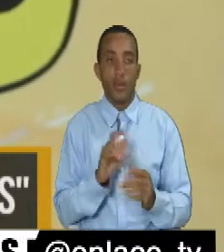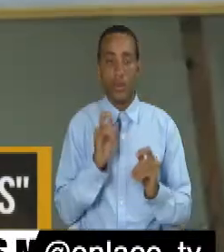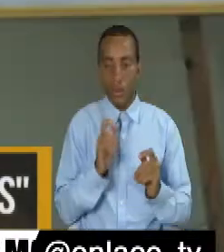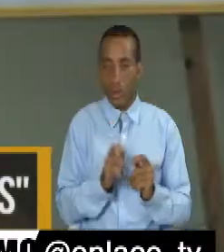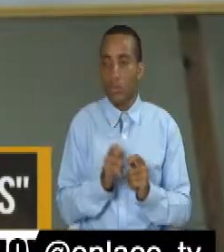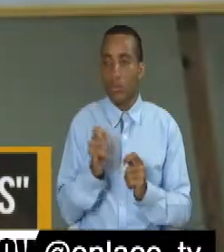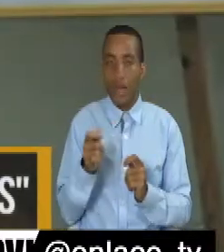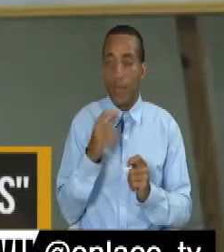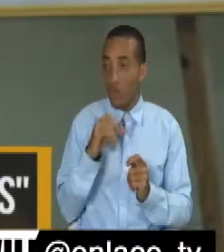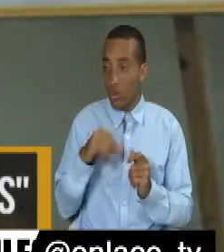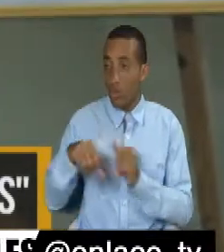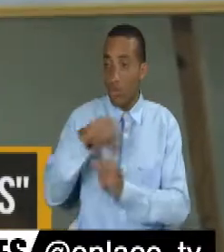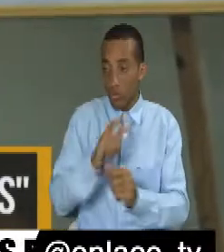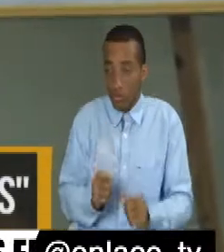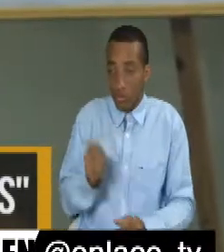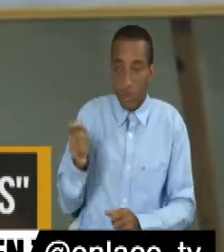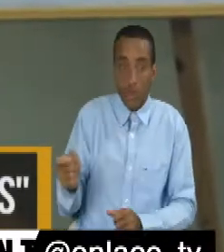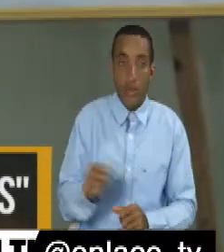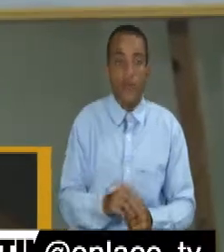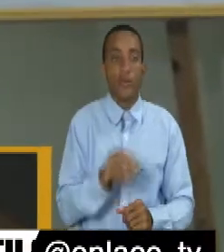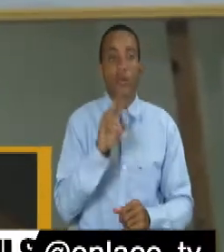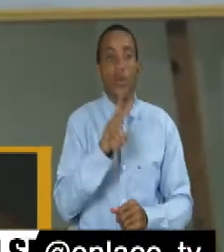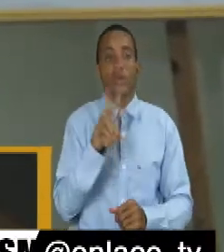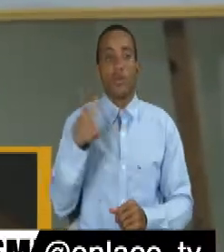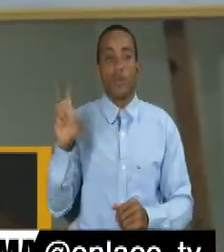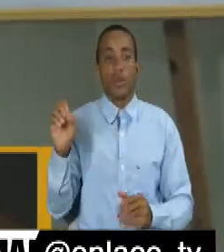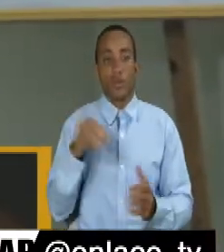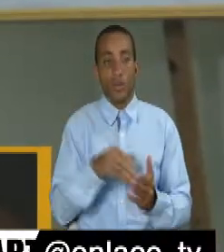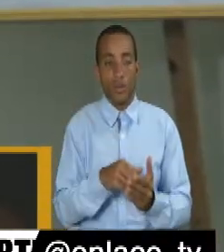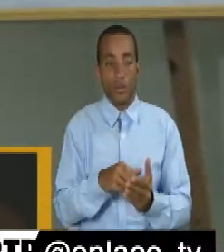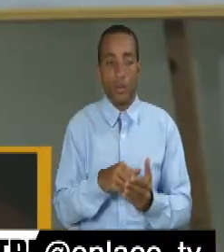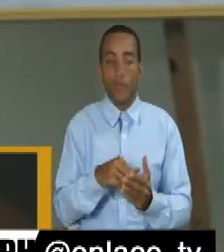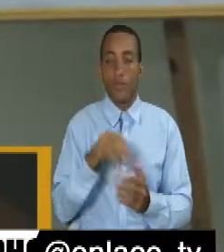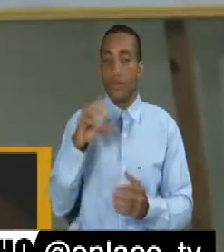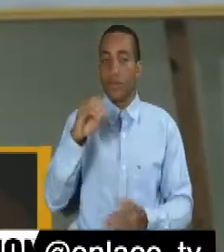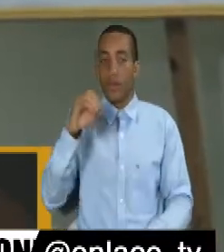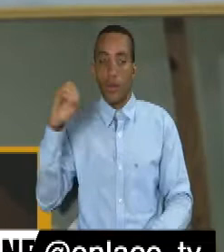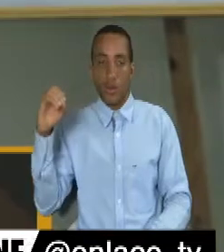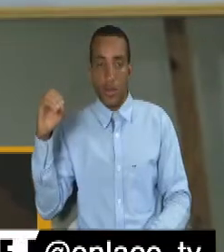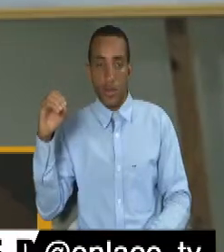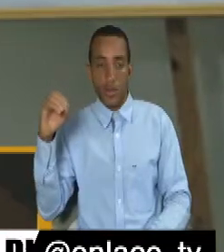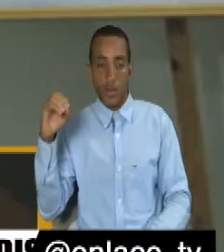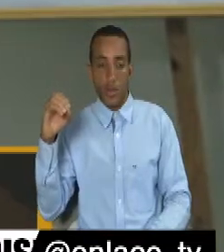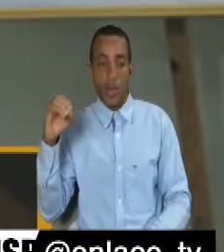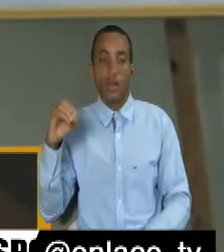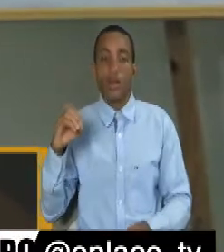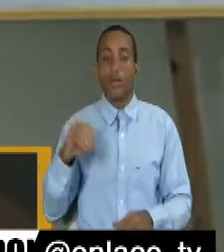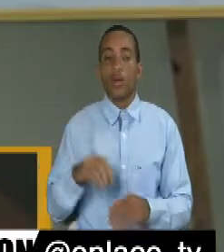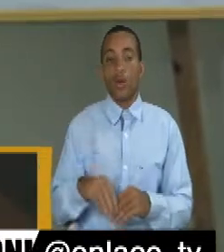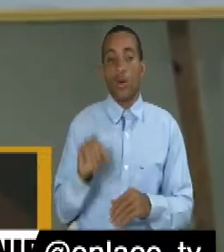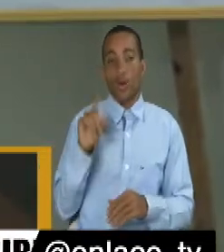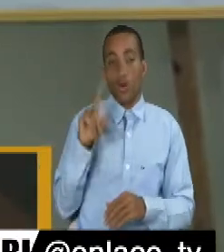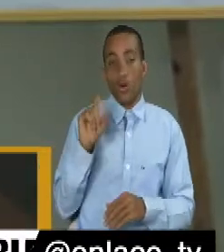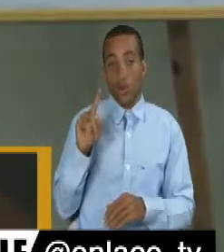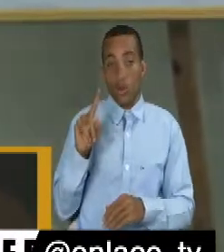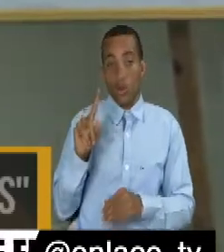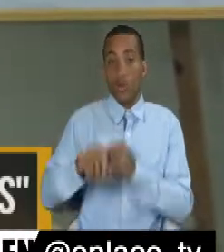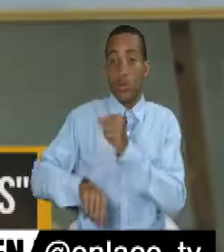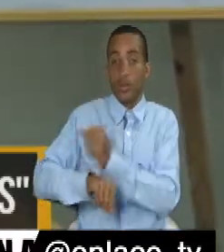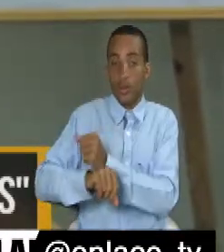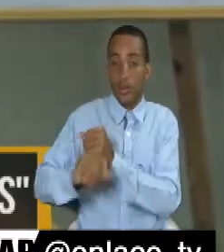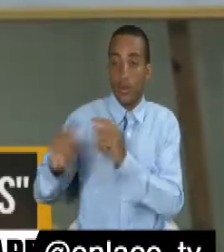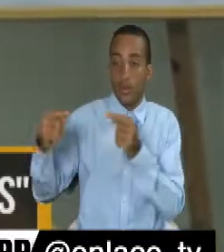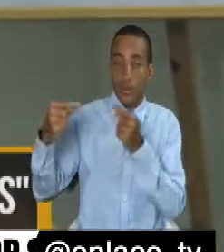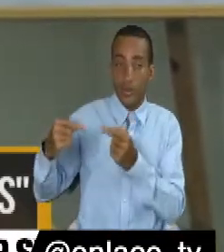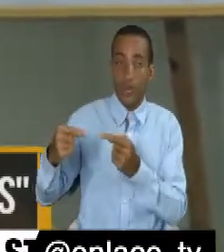el abono completo vale 220 mil en occidental, como digo, da acceso a los 11 partidos más el acompañante y sitio preferencial,